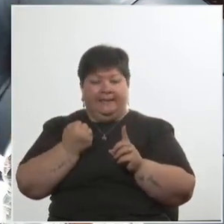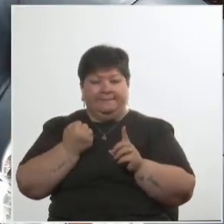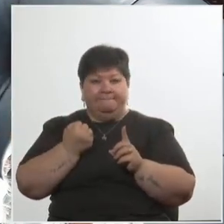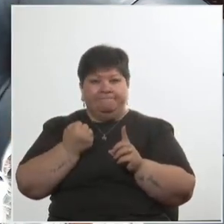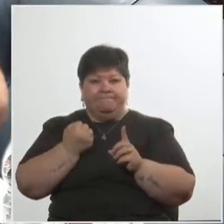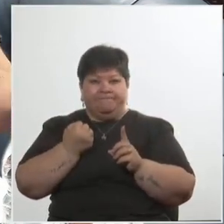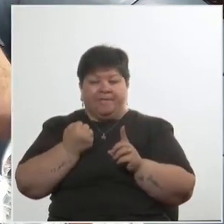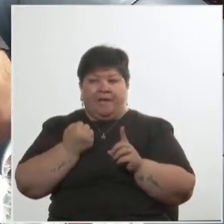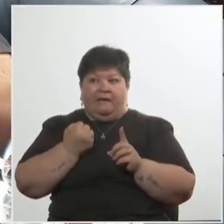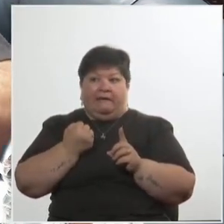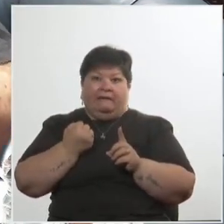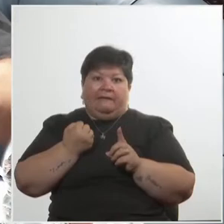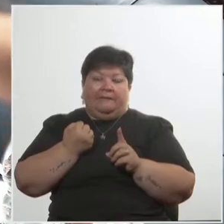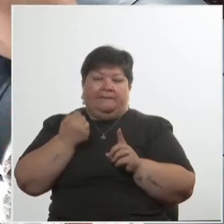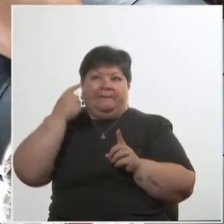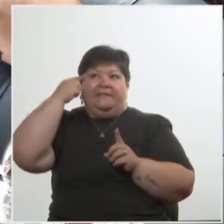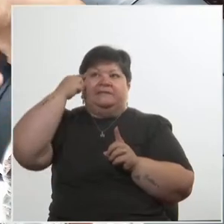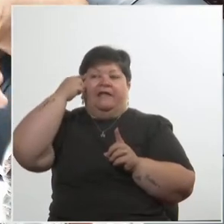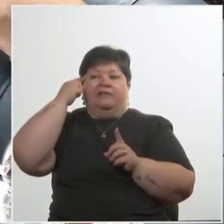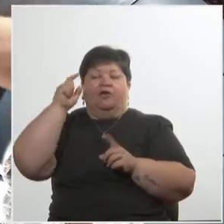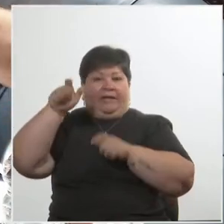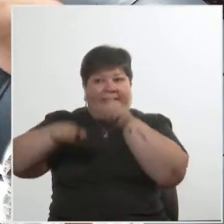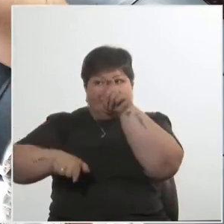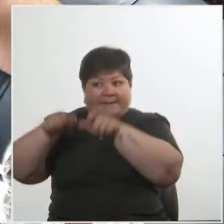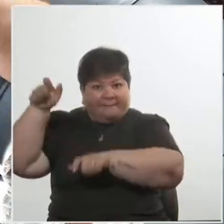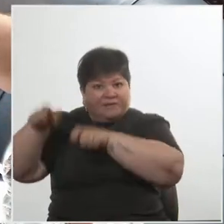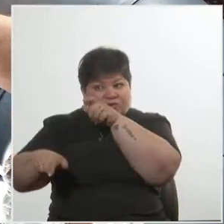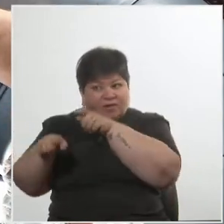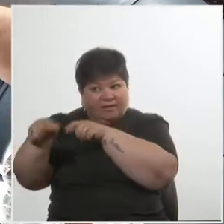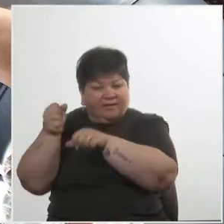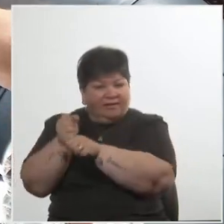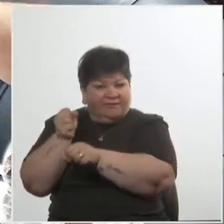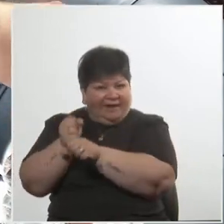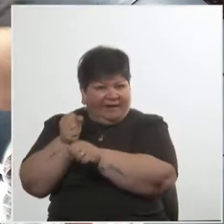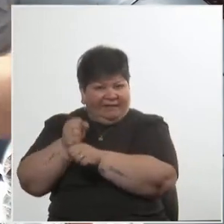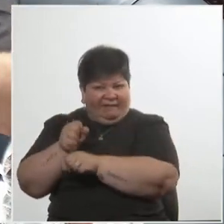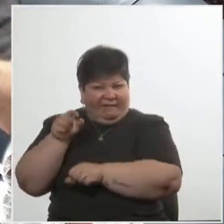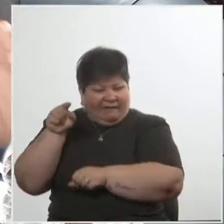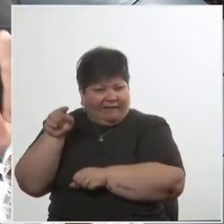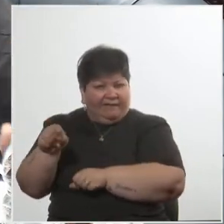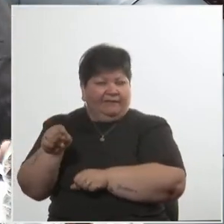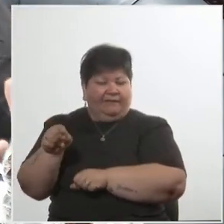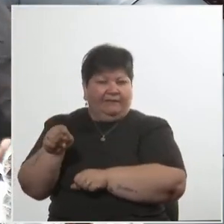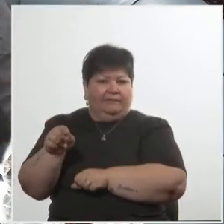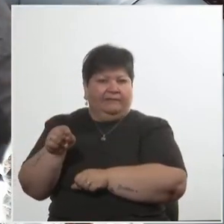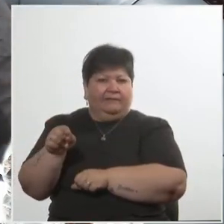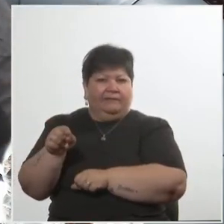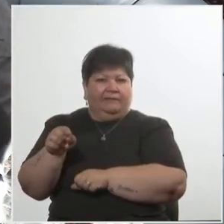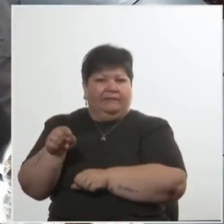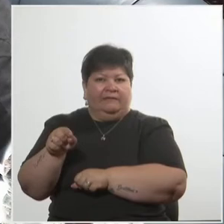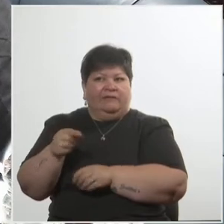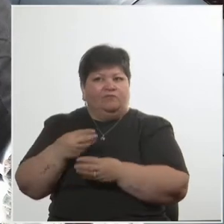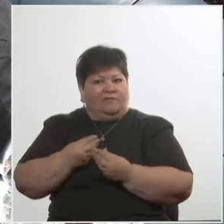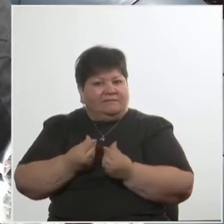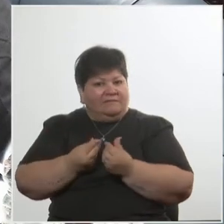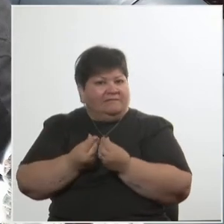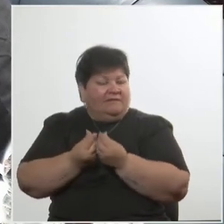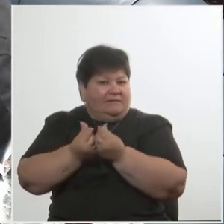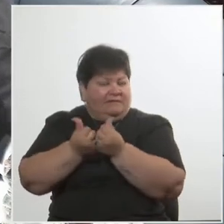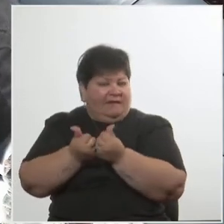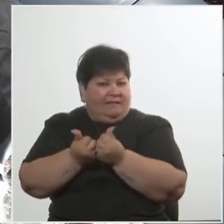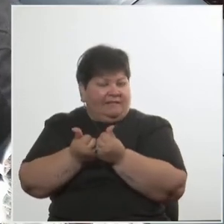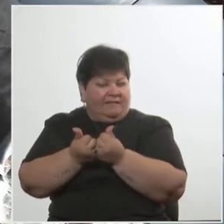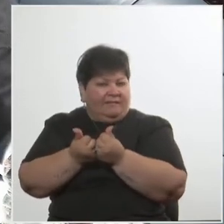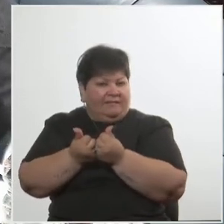sigue dando un espíritu que diga Bueno vamos a se tiene que tener en cuenta este indicador que es un indicador de mucha sensibilidad